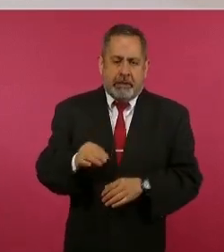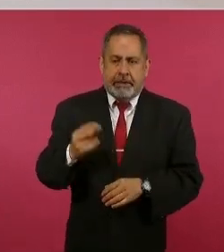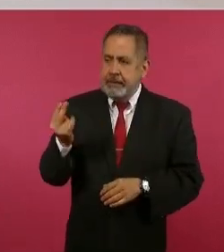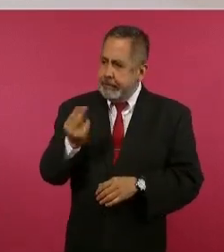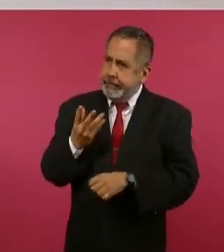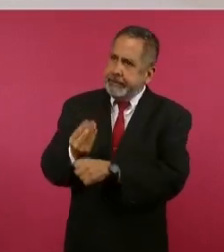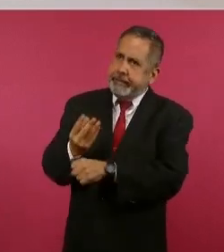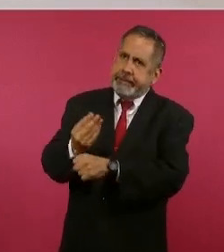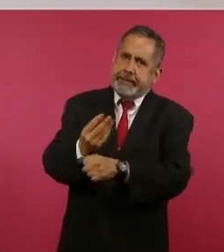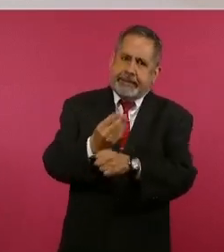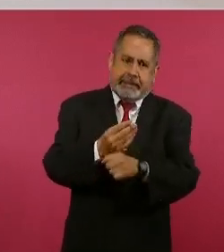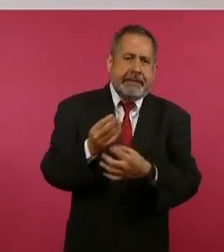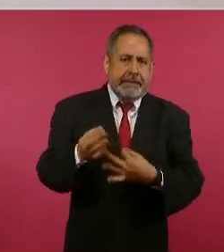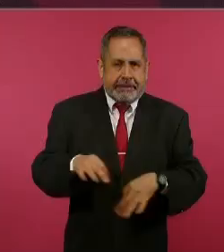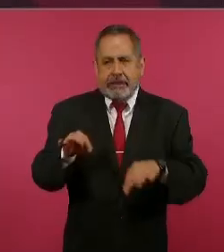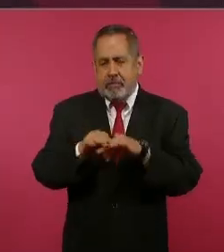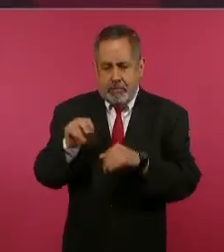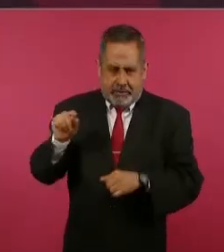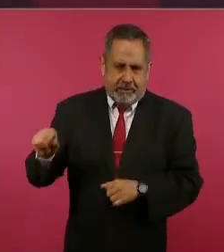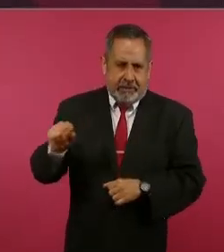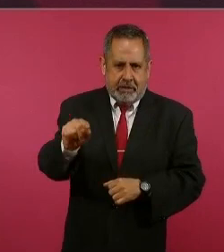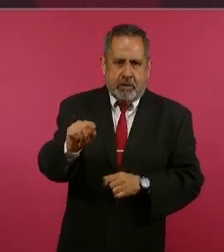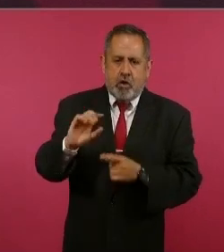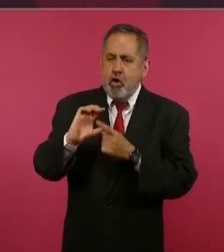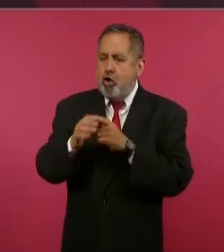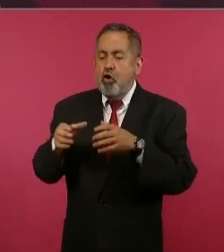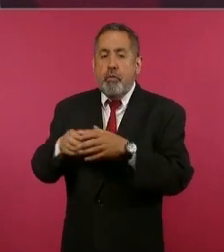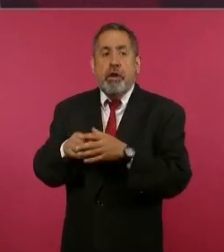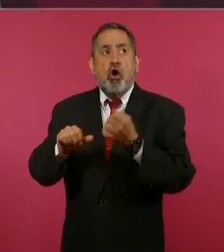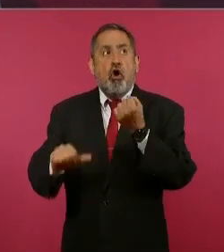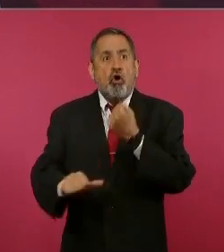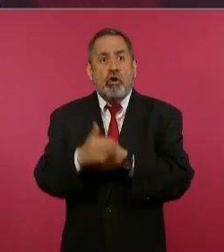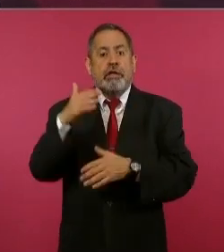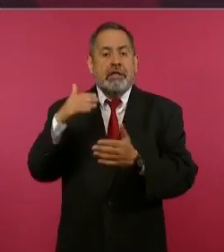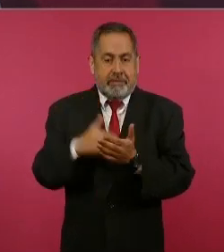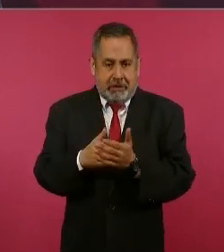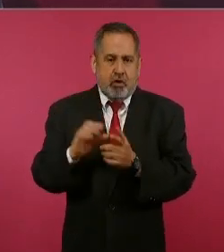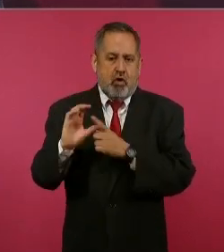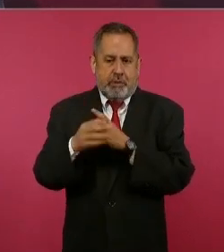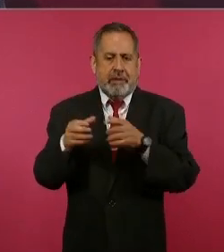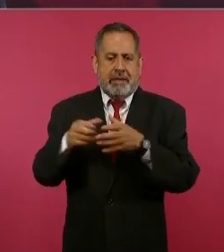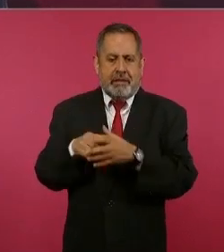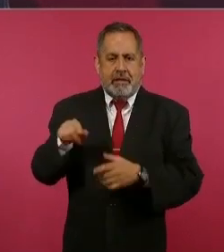Por eso la importancia de estos 11,000